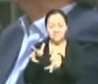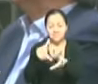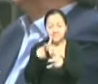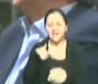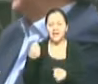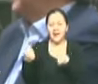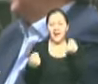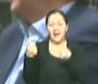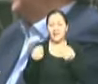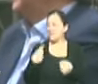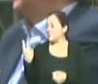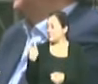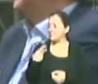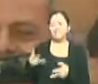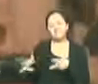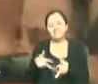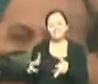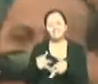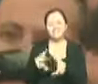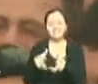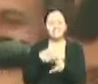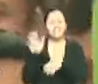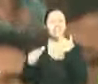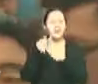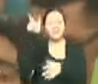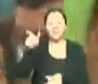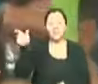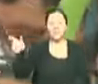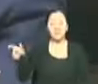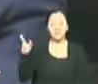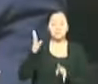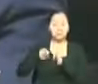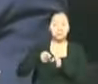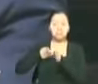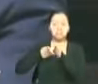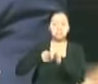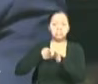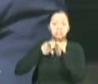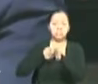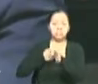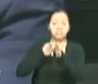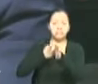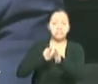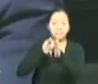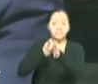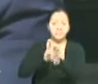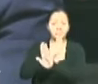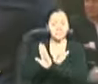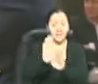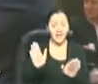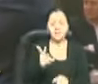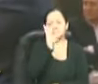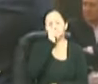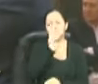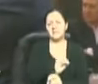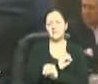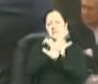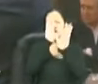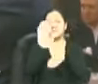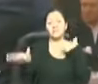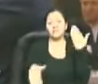cuando llegábamos en esta hermosa caravana que seguramente todavía no termina de llegar, dijimos que